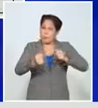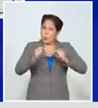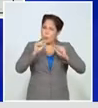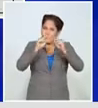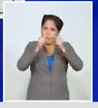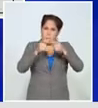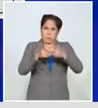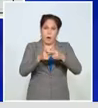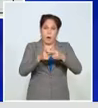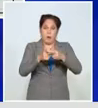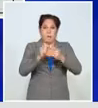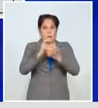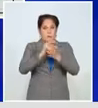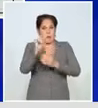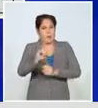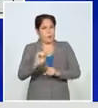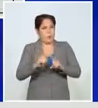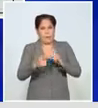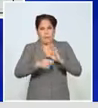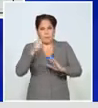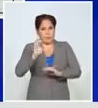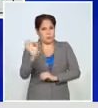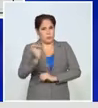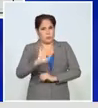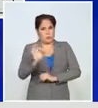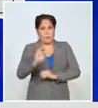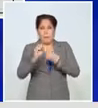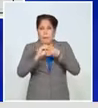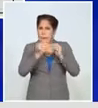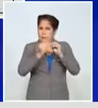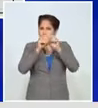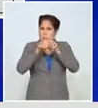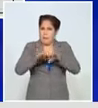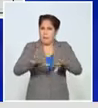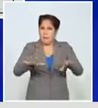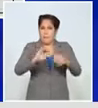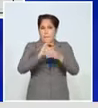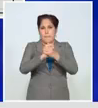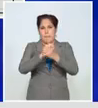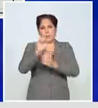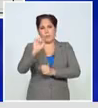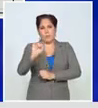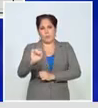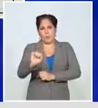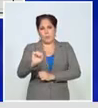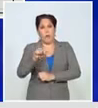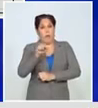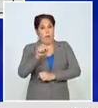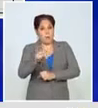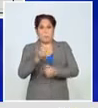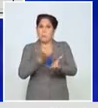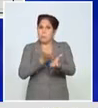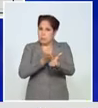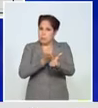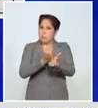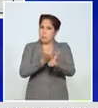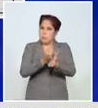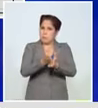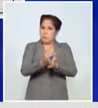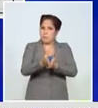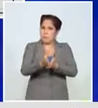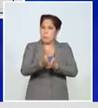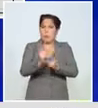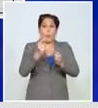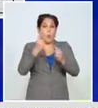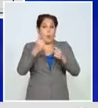disminución. La mayor transmisión en Melena del Sur, que además se mantiene como uno de los